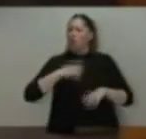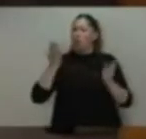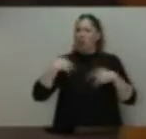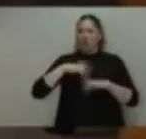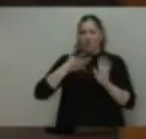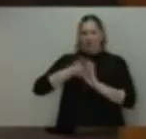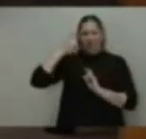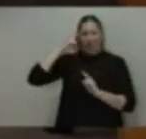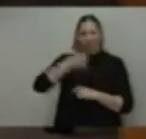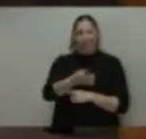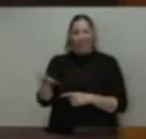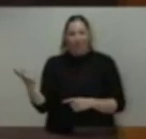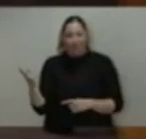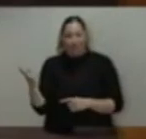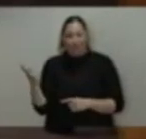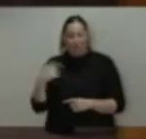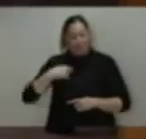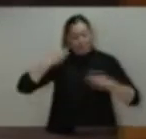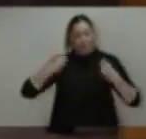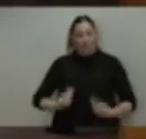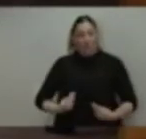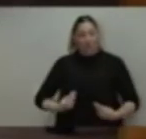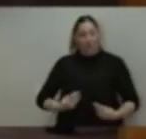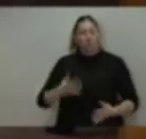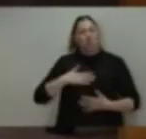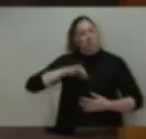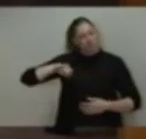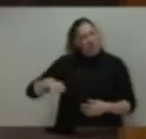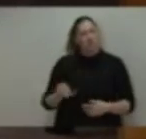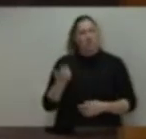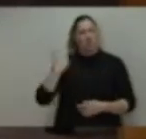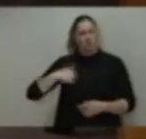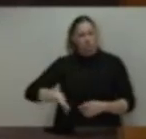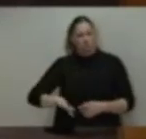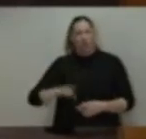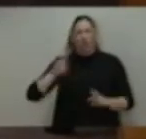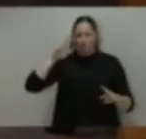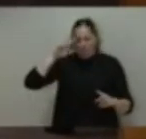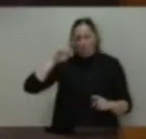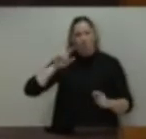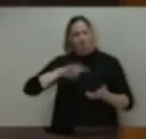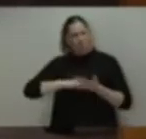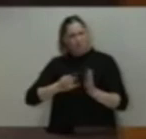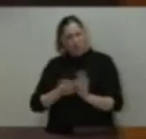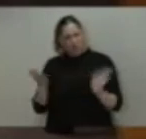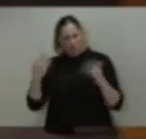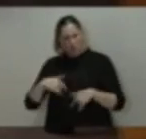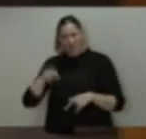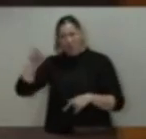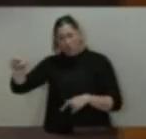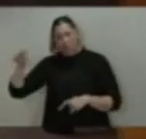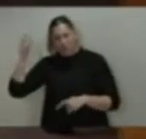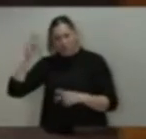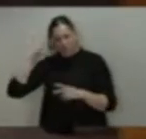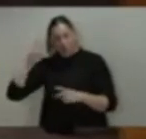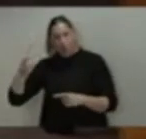nos hemos cansado, hemos dicho basta, nos preocupa que usted no tenga un plan y a usted le preocupa que nosotros sí lo tengamos.